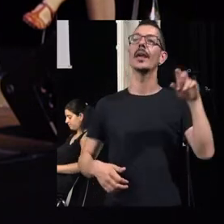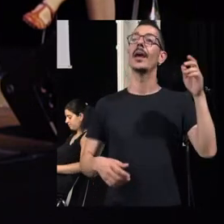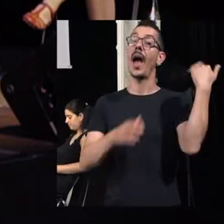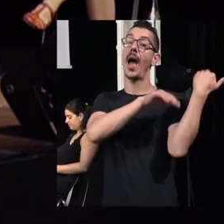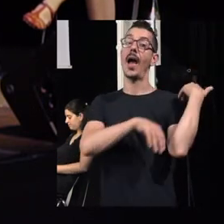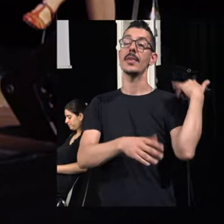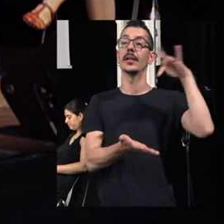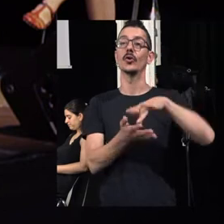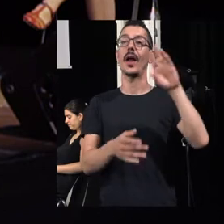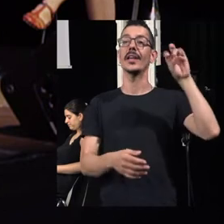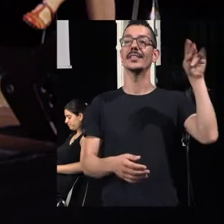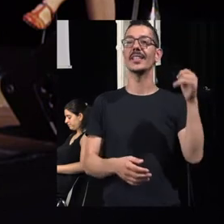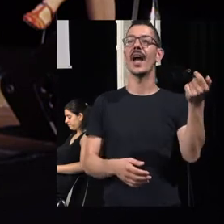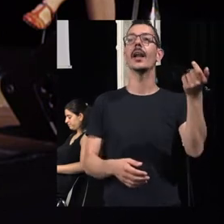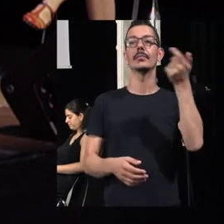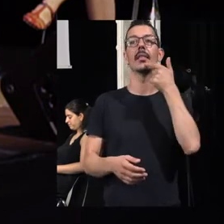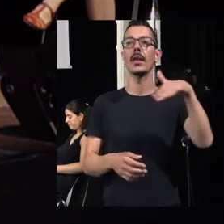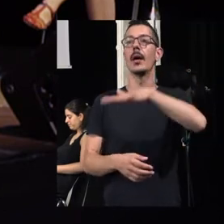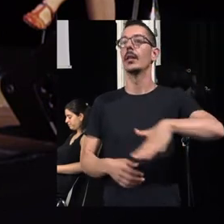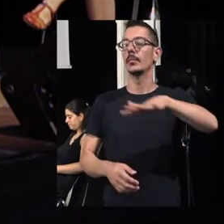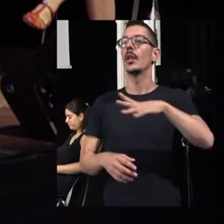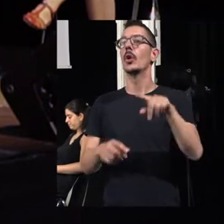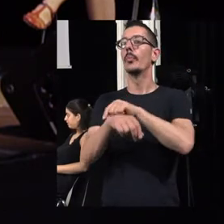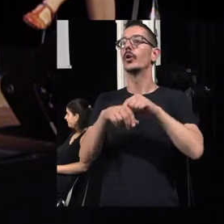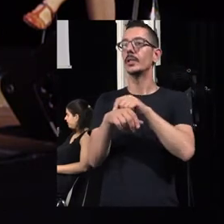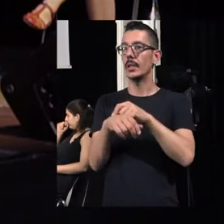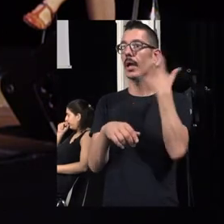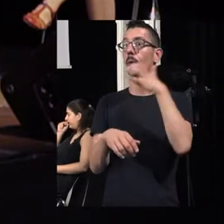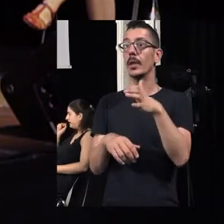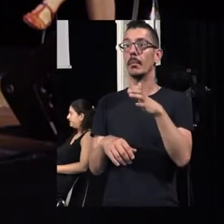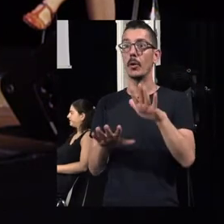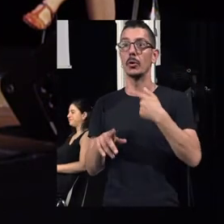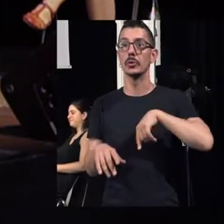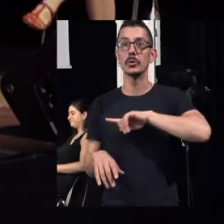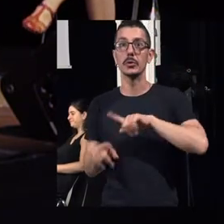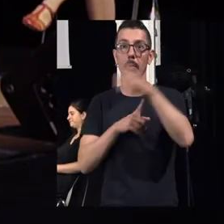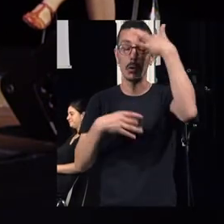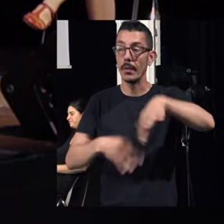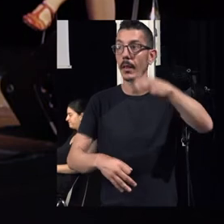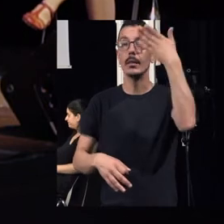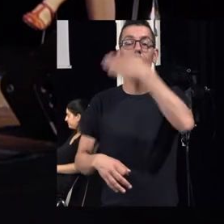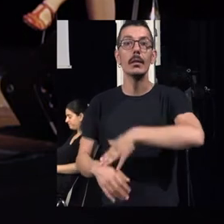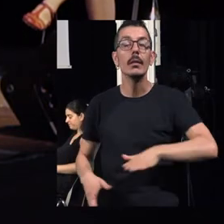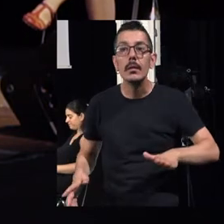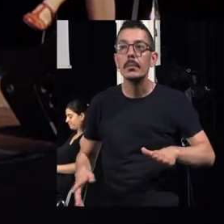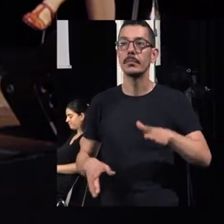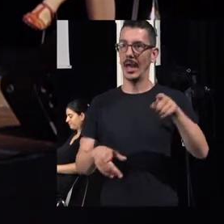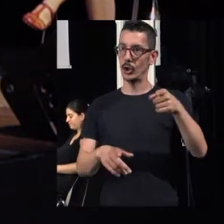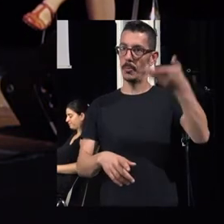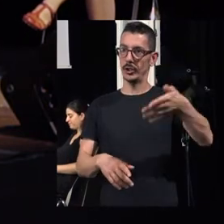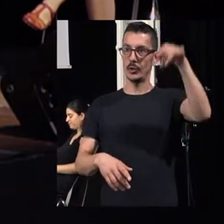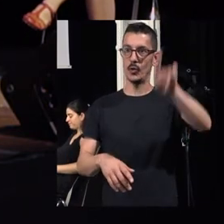espacio donde se hacía política queer y no lo sabíamos. Que era lo más